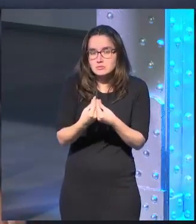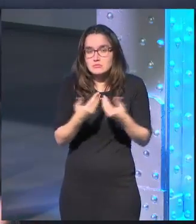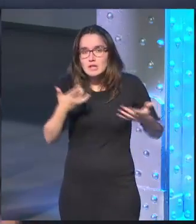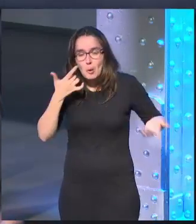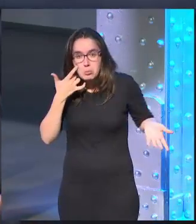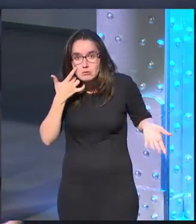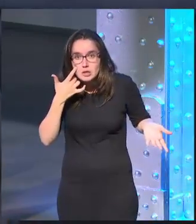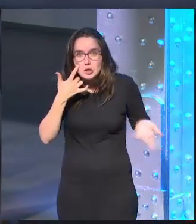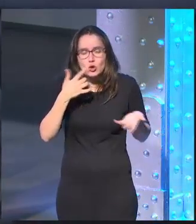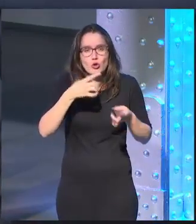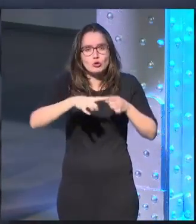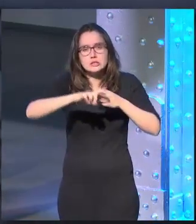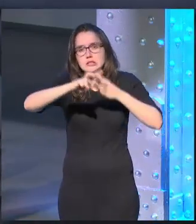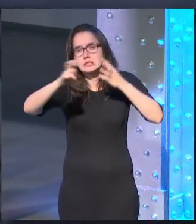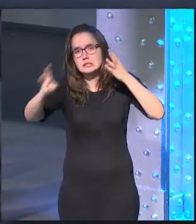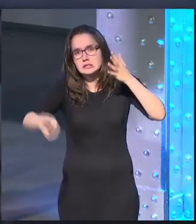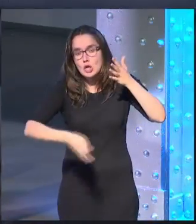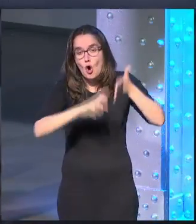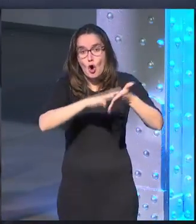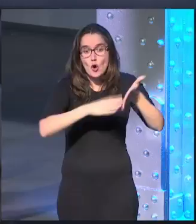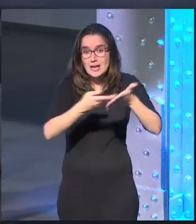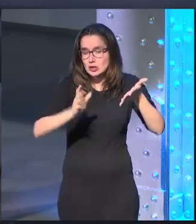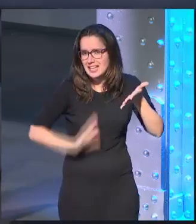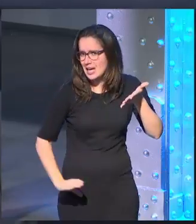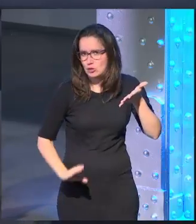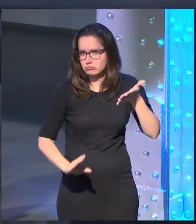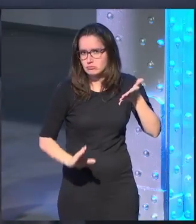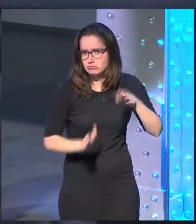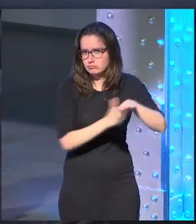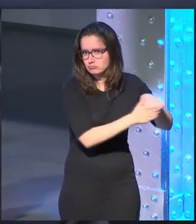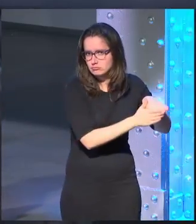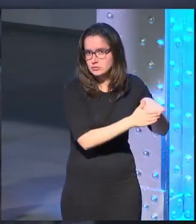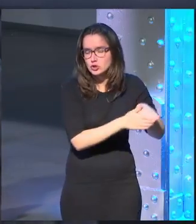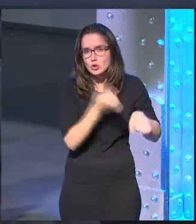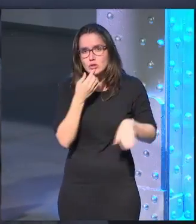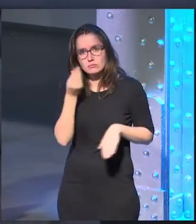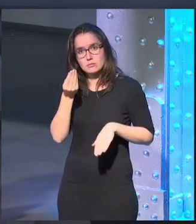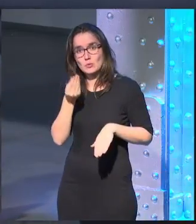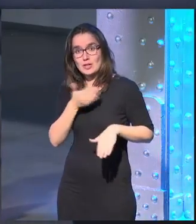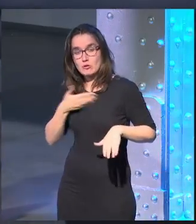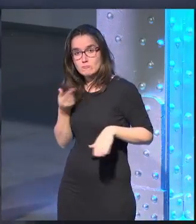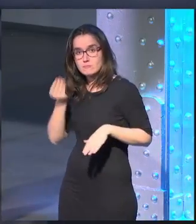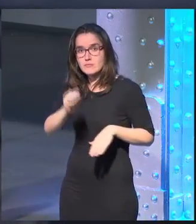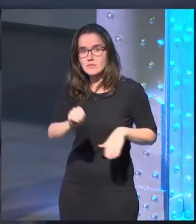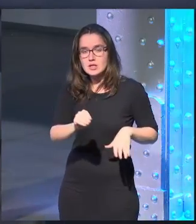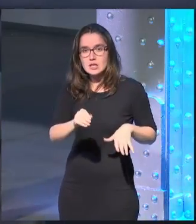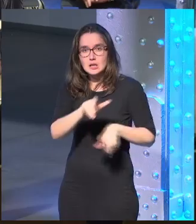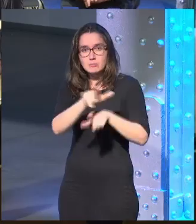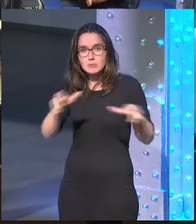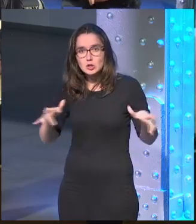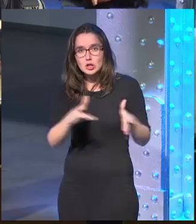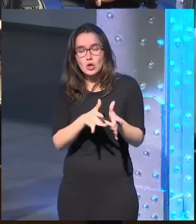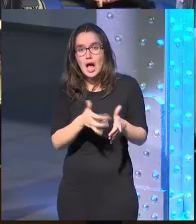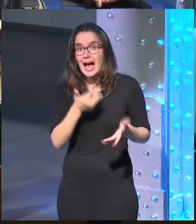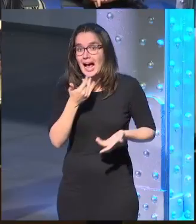O sea, ahí hay mucho más allá de un simple salario, ¿no? Yo lo único que añadiría es que, dicho esto, está bien para la gente que tiene